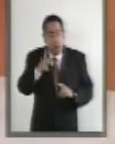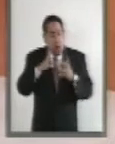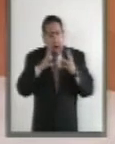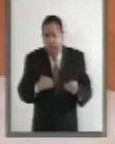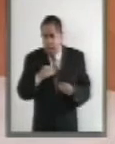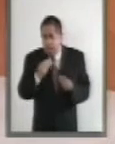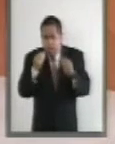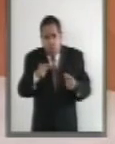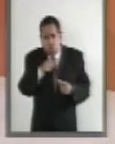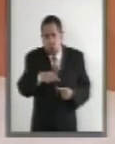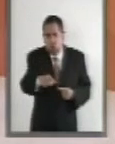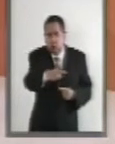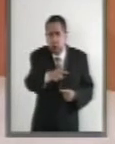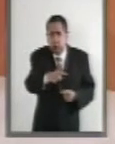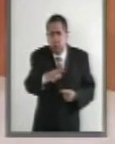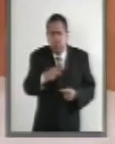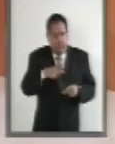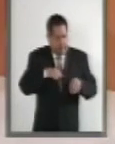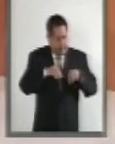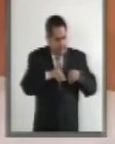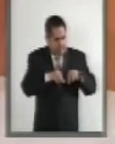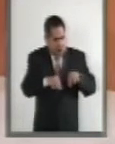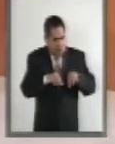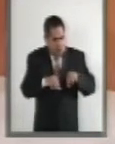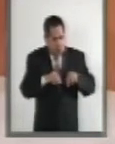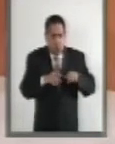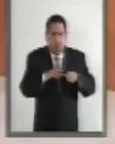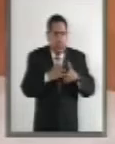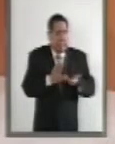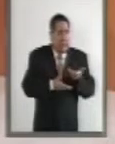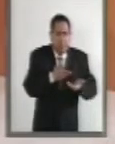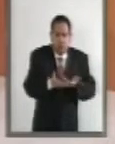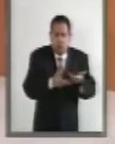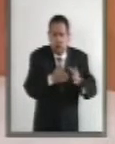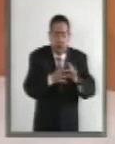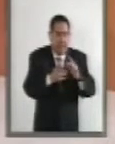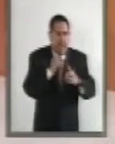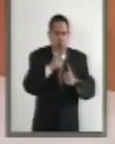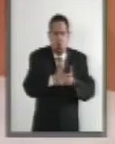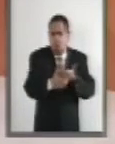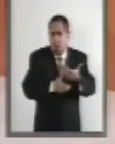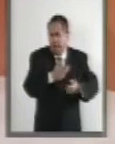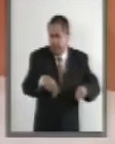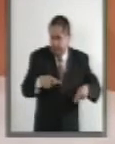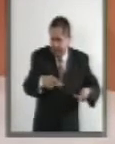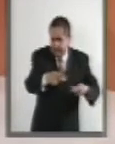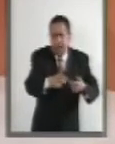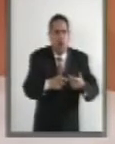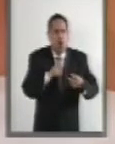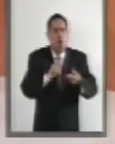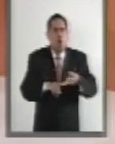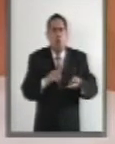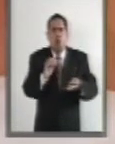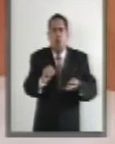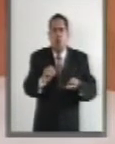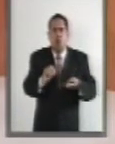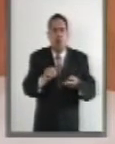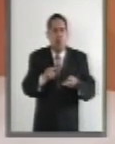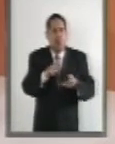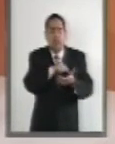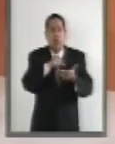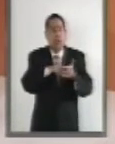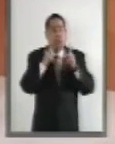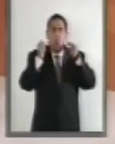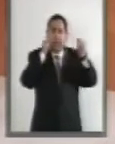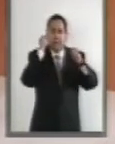muchos que tienen su trabajo en el sector de los servicios, en el comercio, en centros